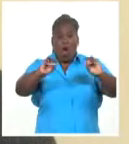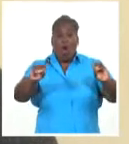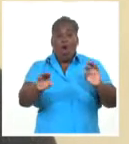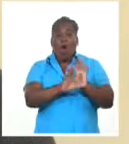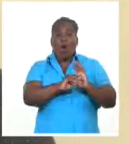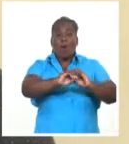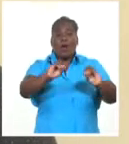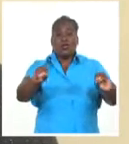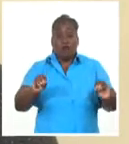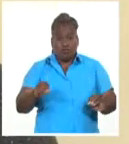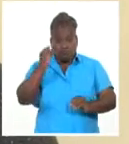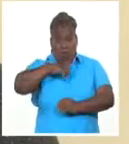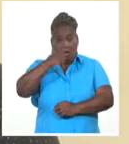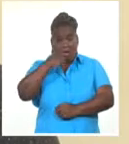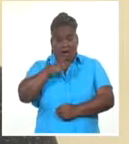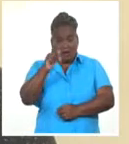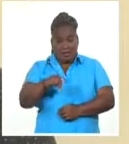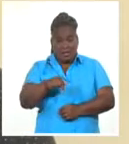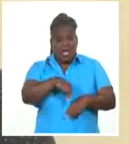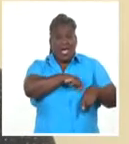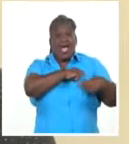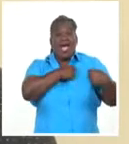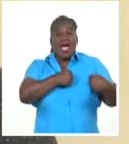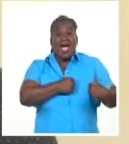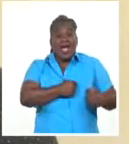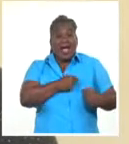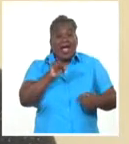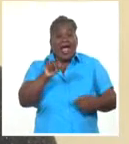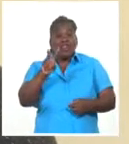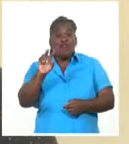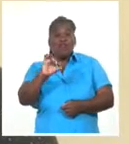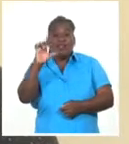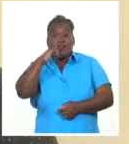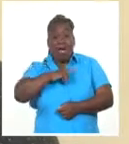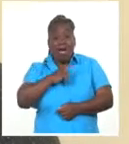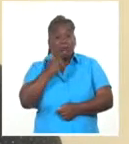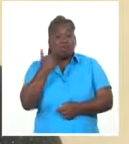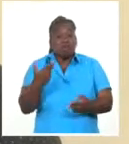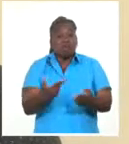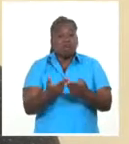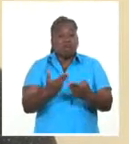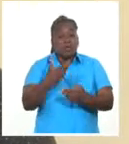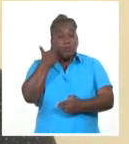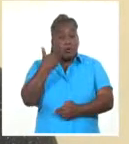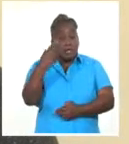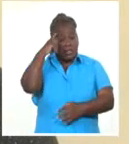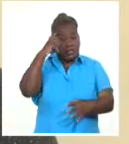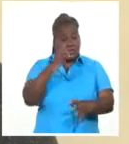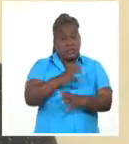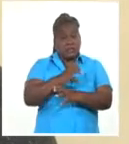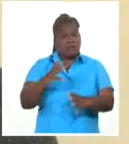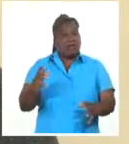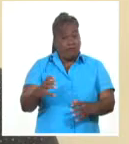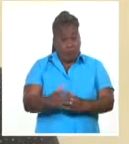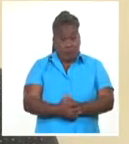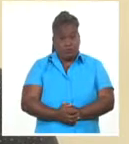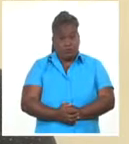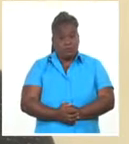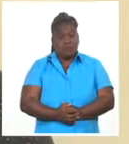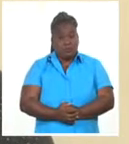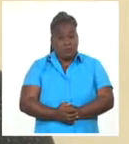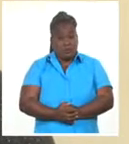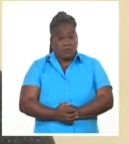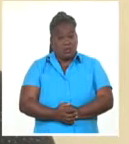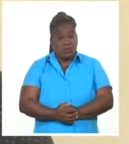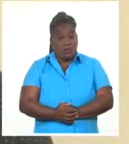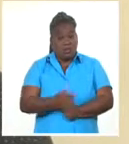oficial aquí en Ciego Dávila al Cardiovilla 2023, el evento más importante de la red cardiocirugía central, el evento científico quiero decir, y por qué no, uno de los más